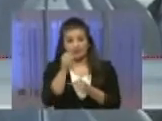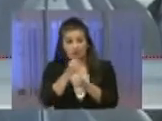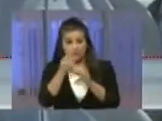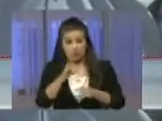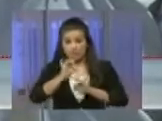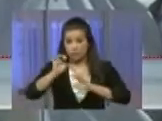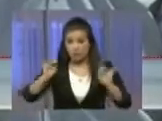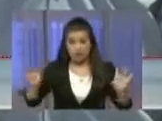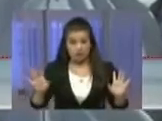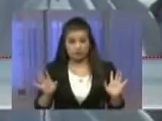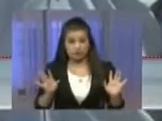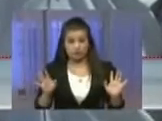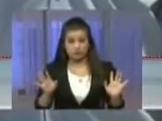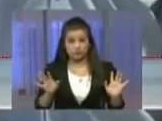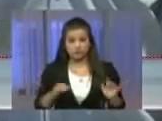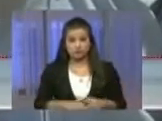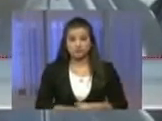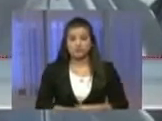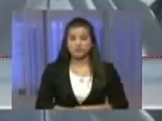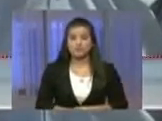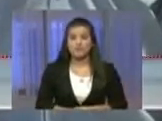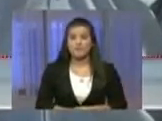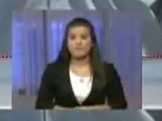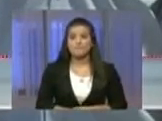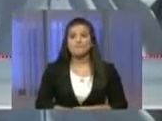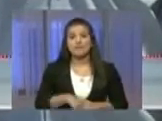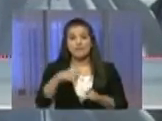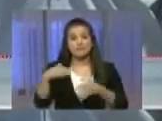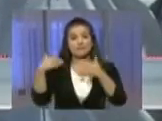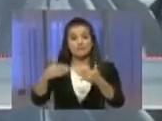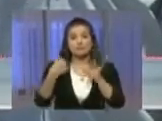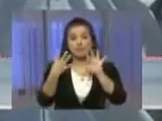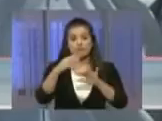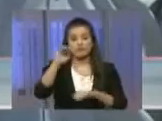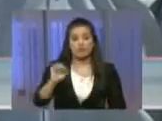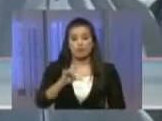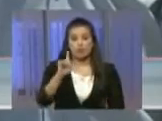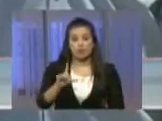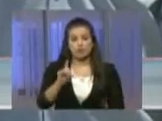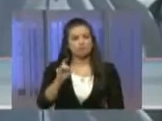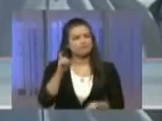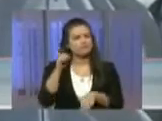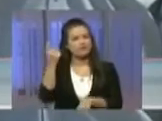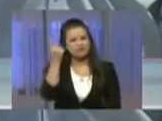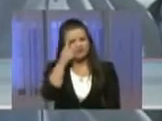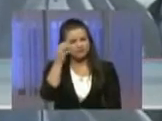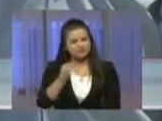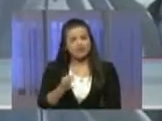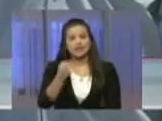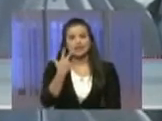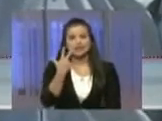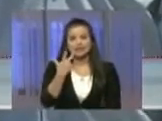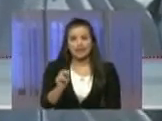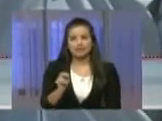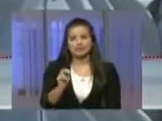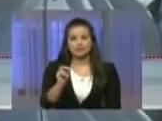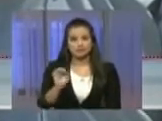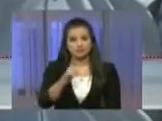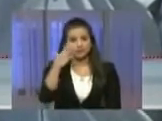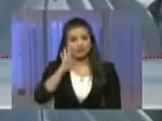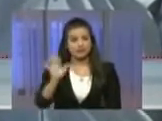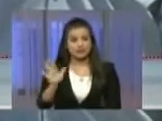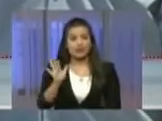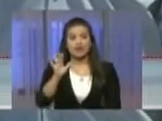Sin dar explicación alguna y el 9 de julio exactamente hace 30 días los